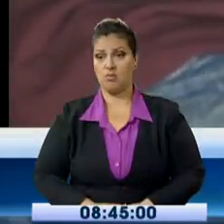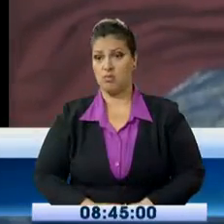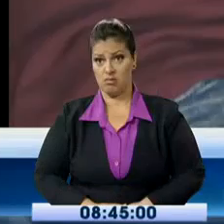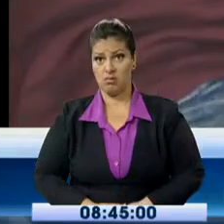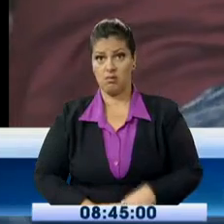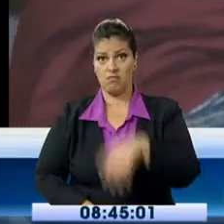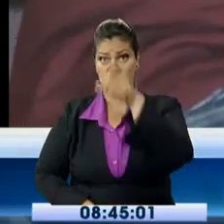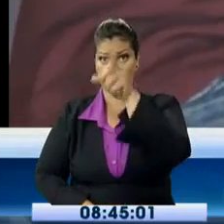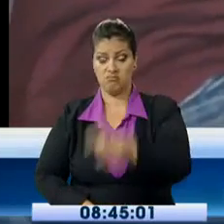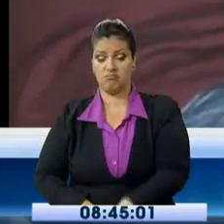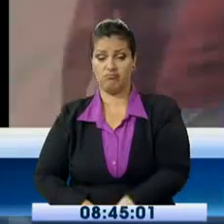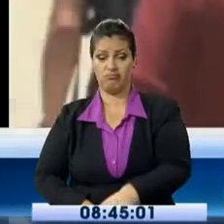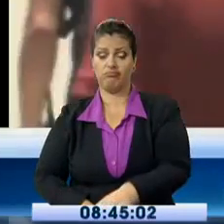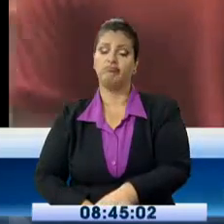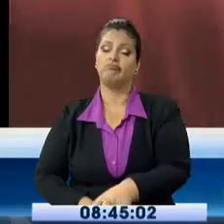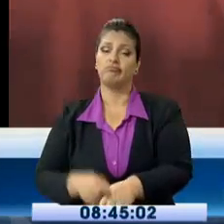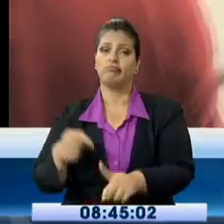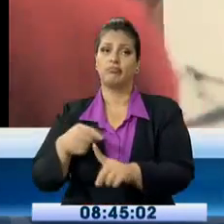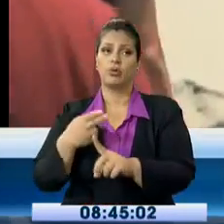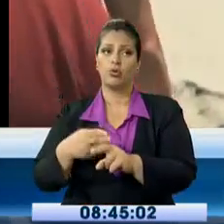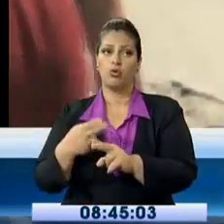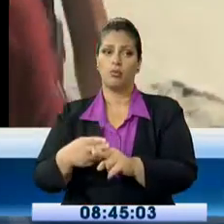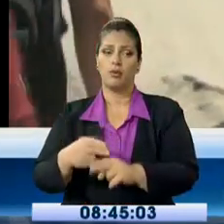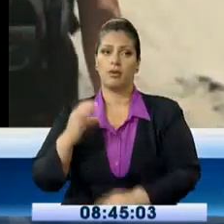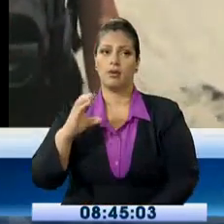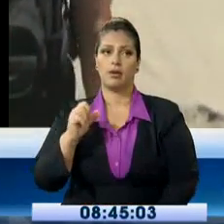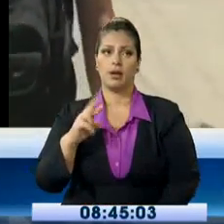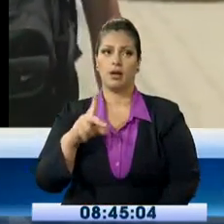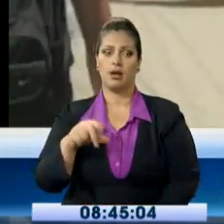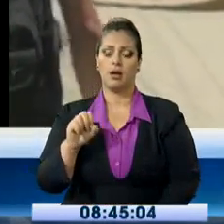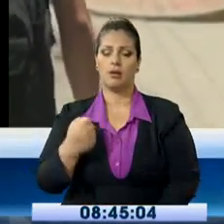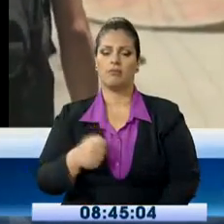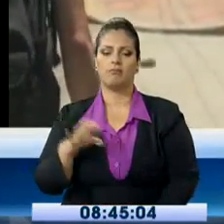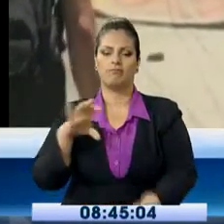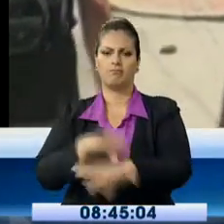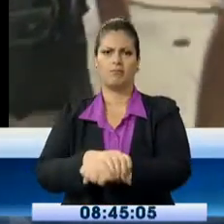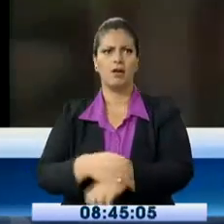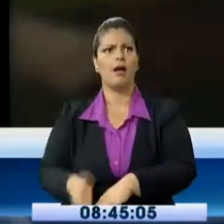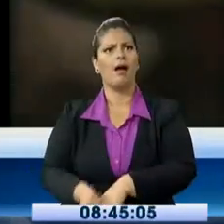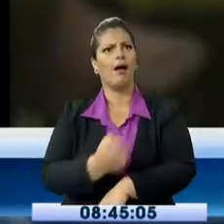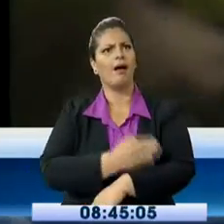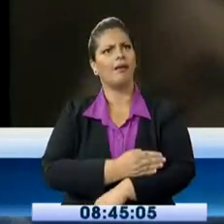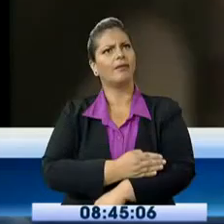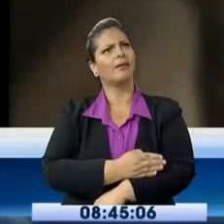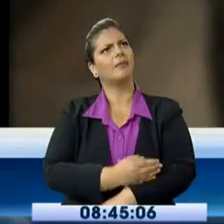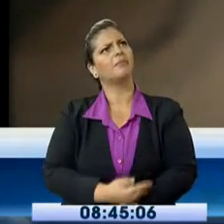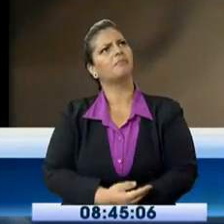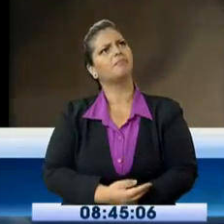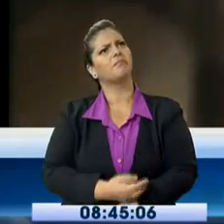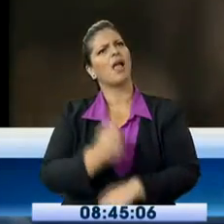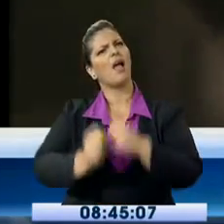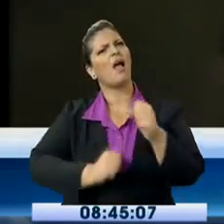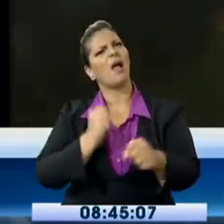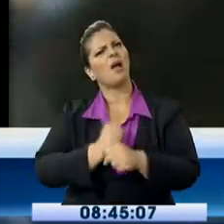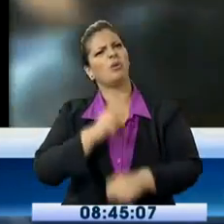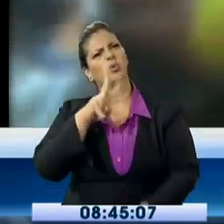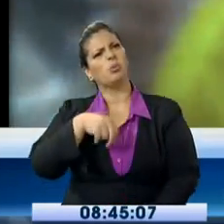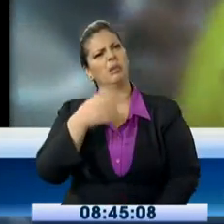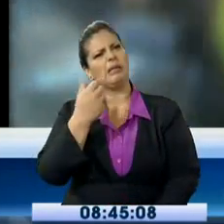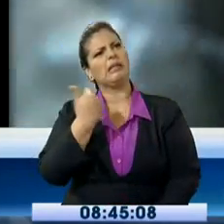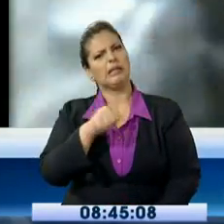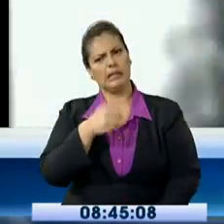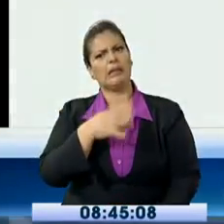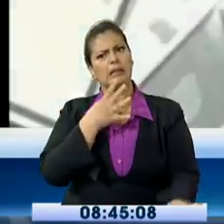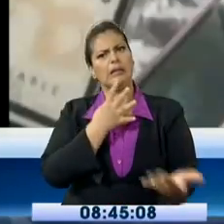aprehendida, identificada como Carlos T., quien registra una detención en el año 2010 por tenencia y posesión